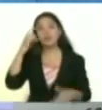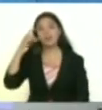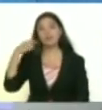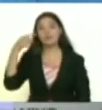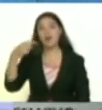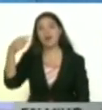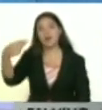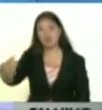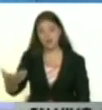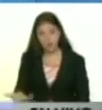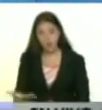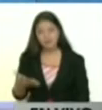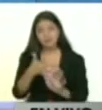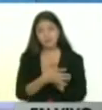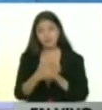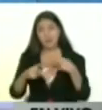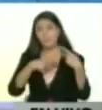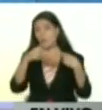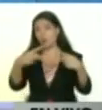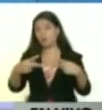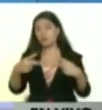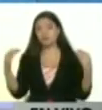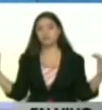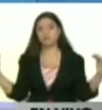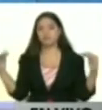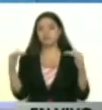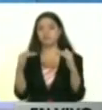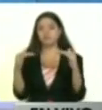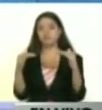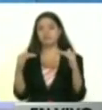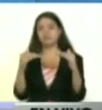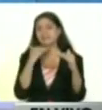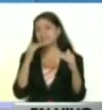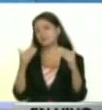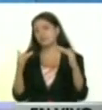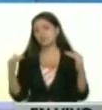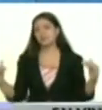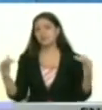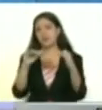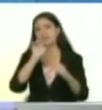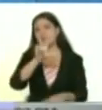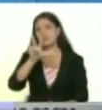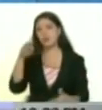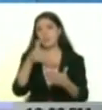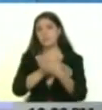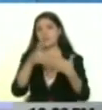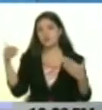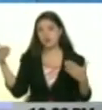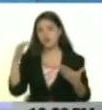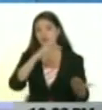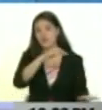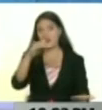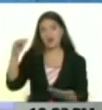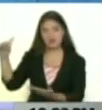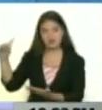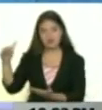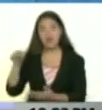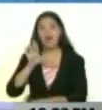Esto ubicaría los niveles de producción al día en poco más de 32 millones de barriles. Con